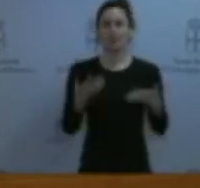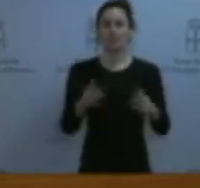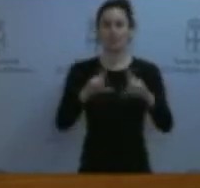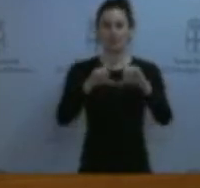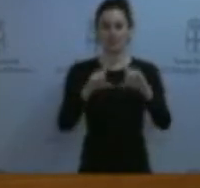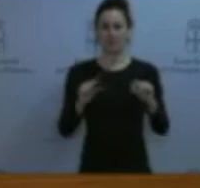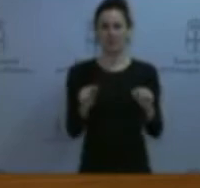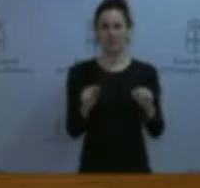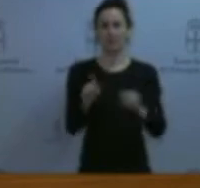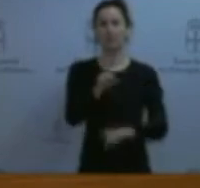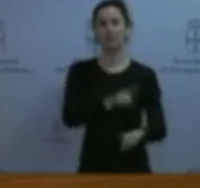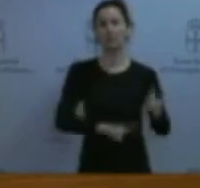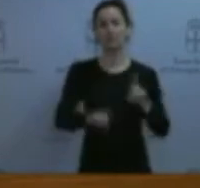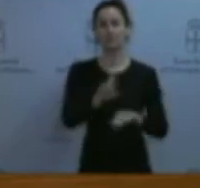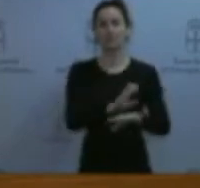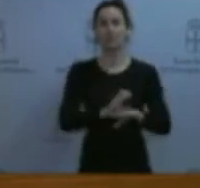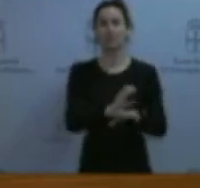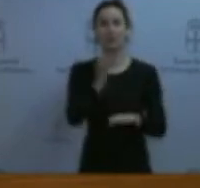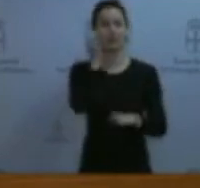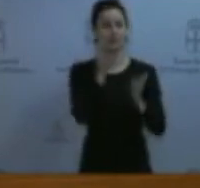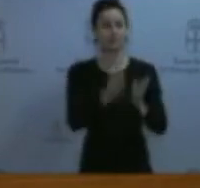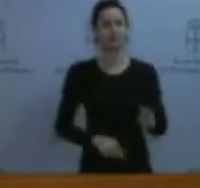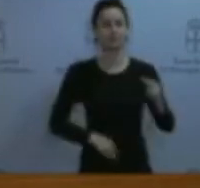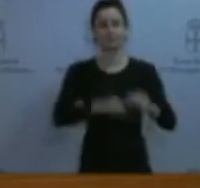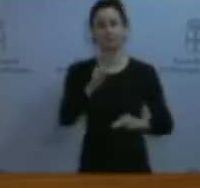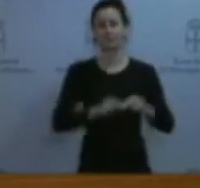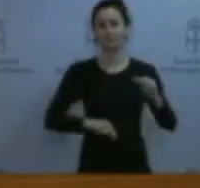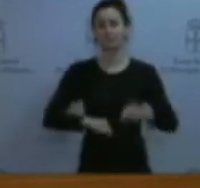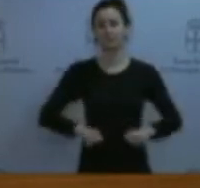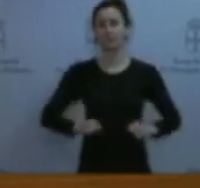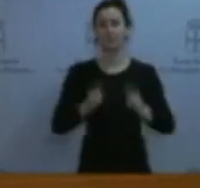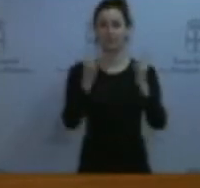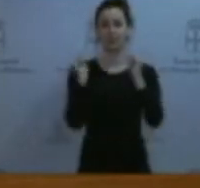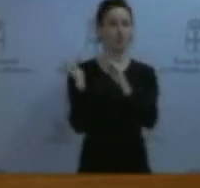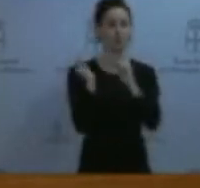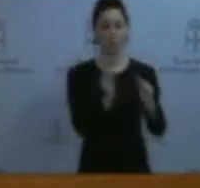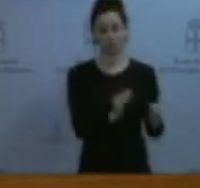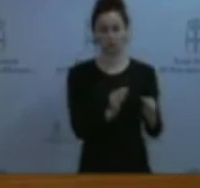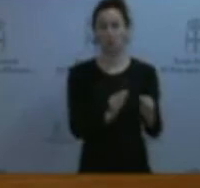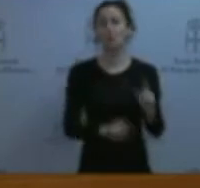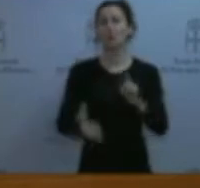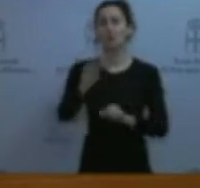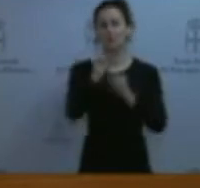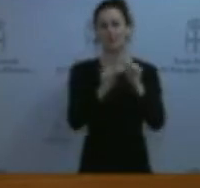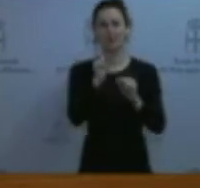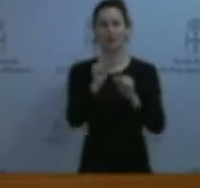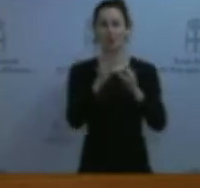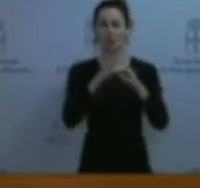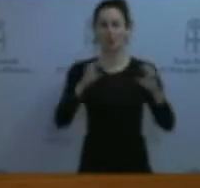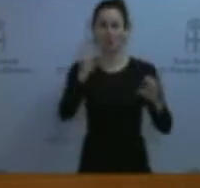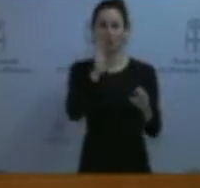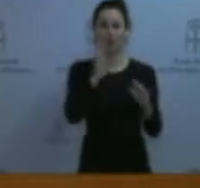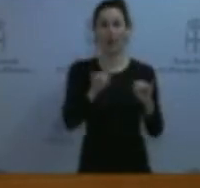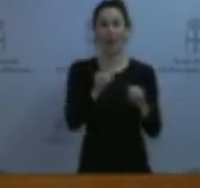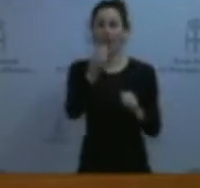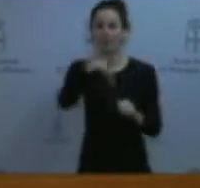Asturias la consejera de Infraestructuras. Que hay un problema de contaminación lo sabemos todos, menos esa